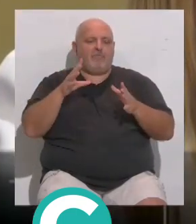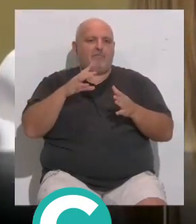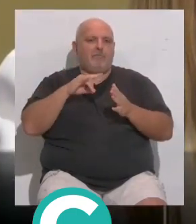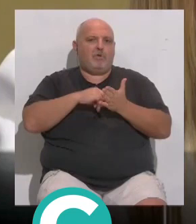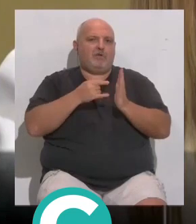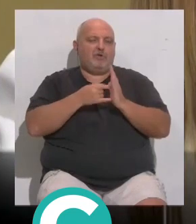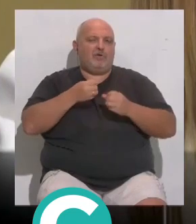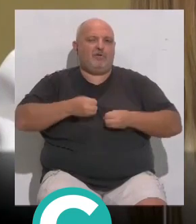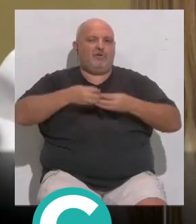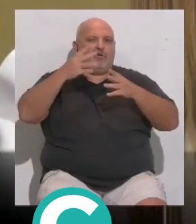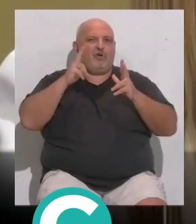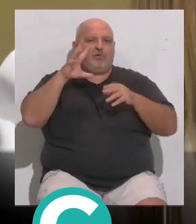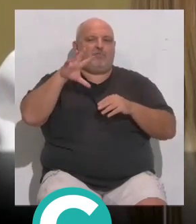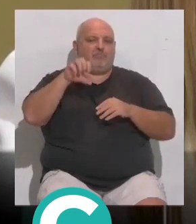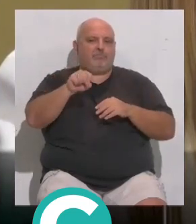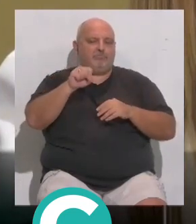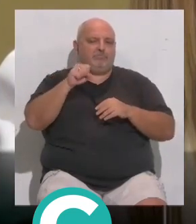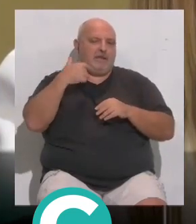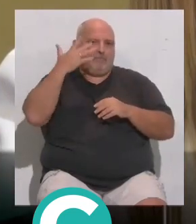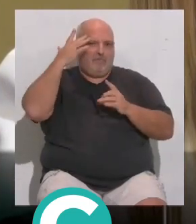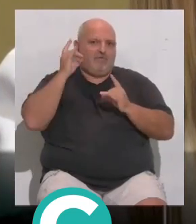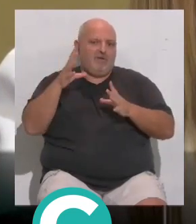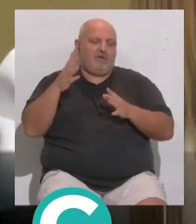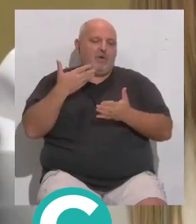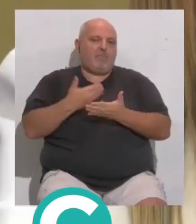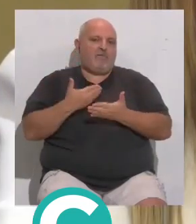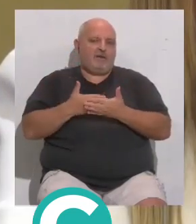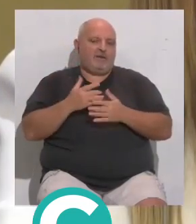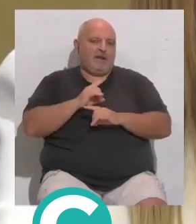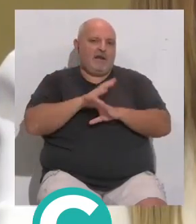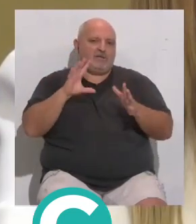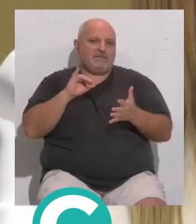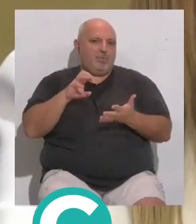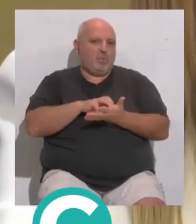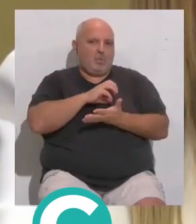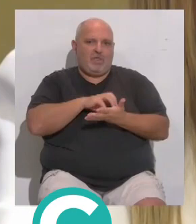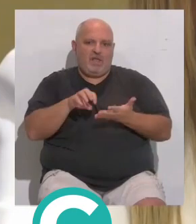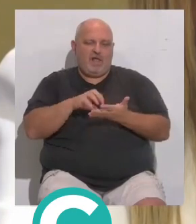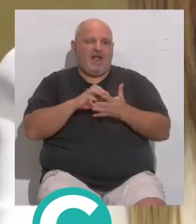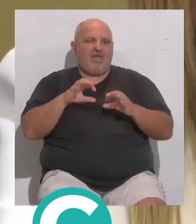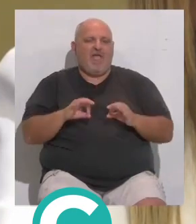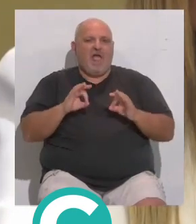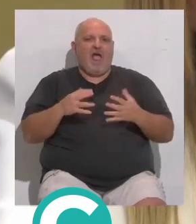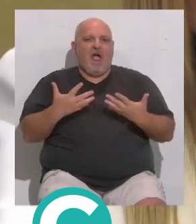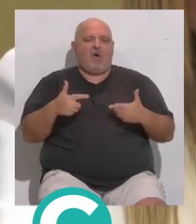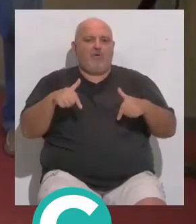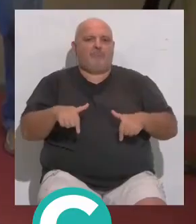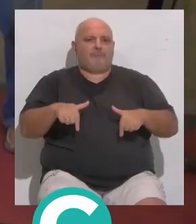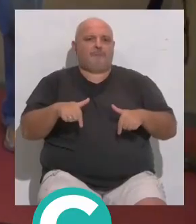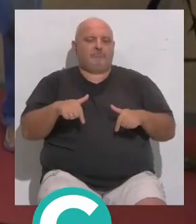del módulo hotelero del estadio haya salido adelante. Es una prueba indudable de que Cádiz es ahora una